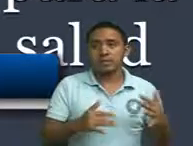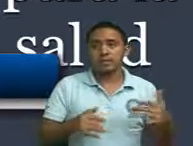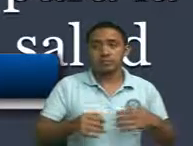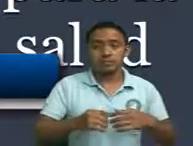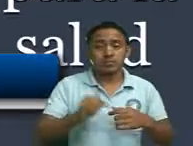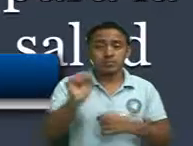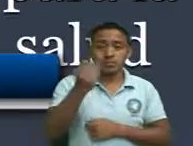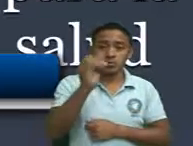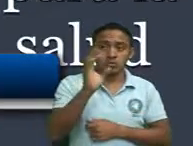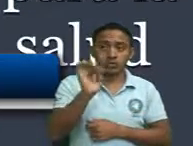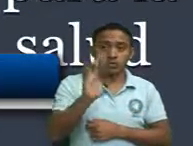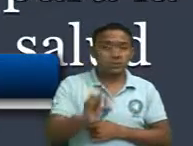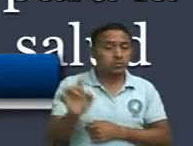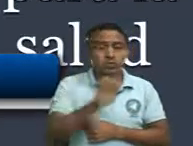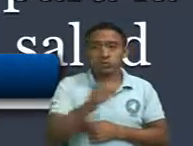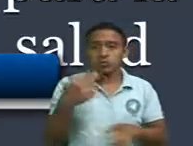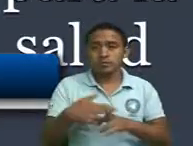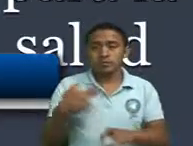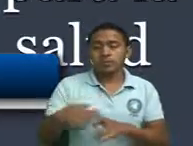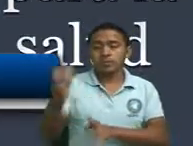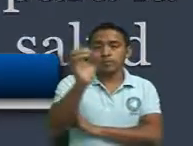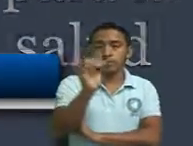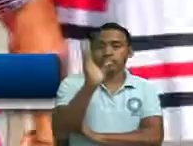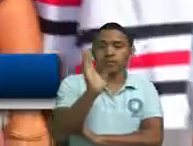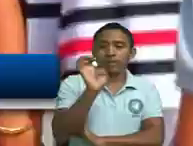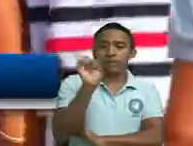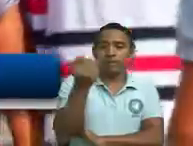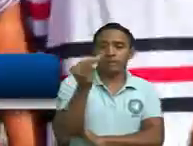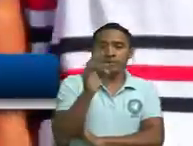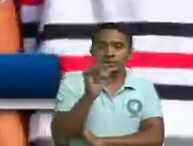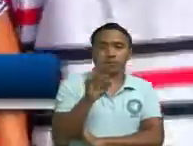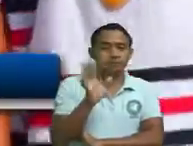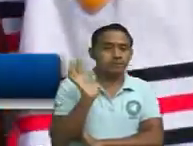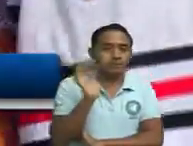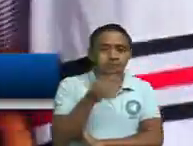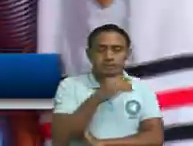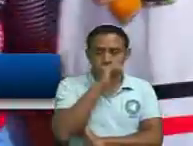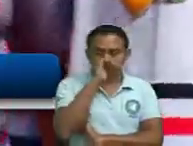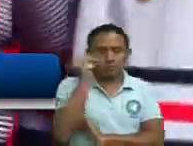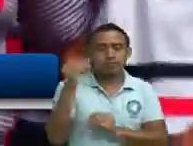va a ser sobrepeso, ya va a ser obesidad. Ahora, ¿qué pasa con aquellas personas que,